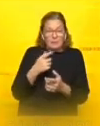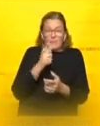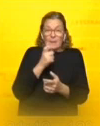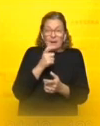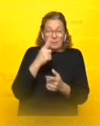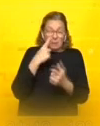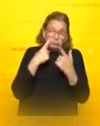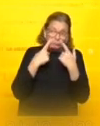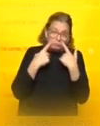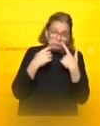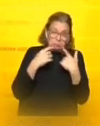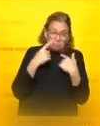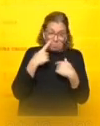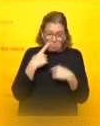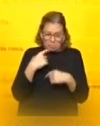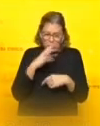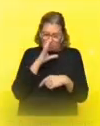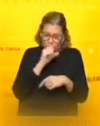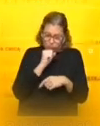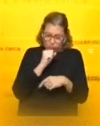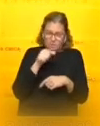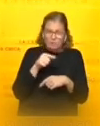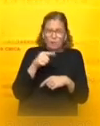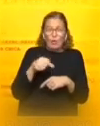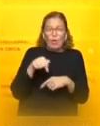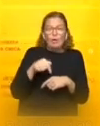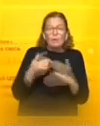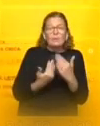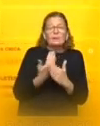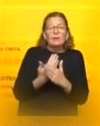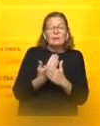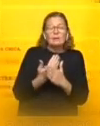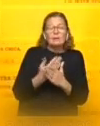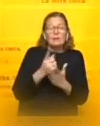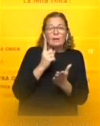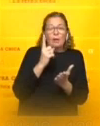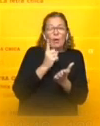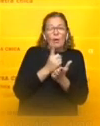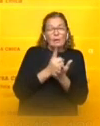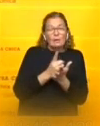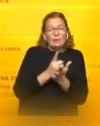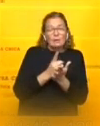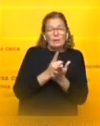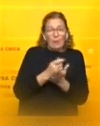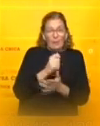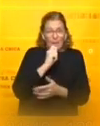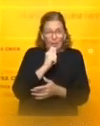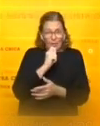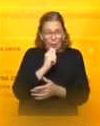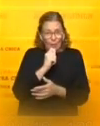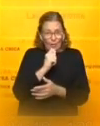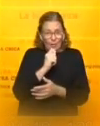palabra triste para no adjetivar de otra manera, que ellos hoy de mañana se hayan sentido la obligación, en un medio de prensa,